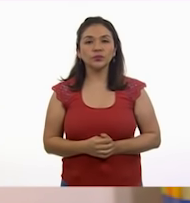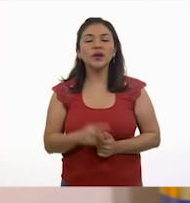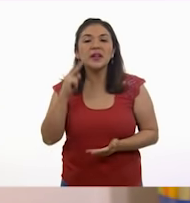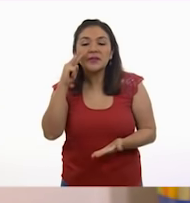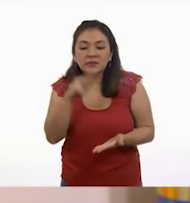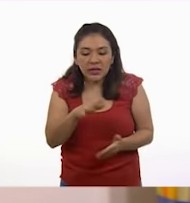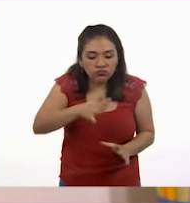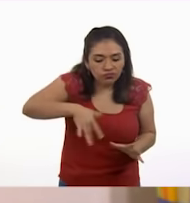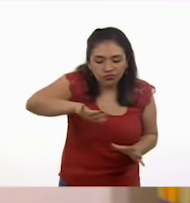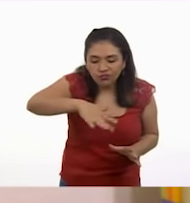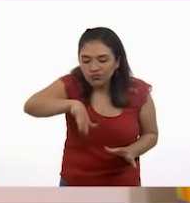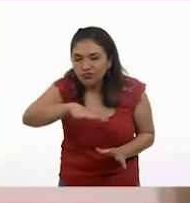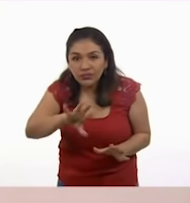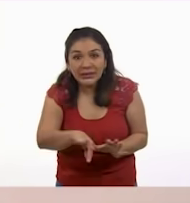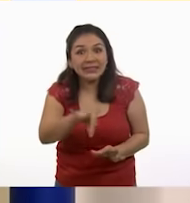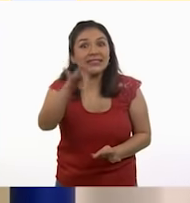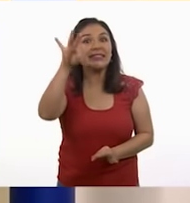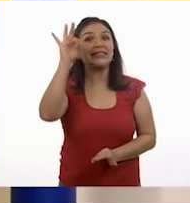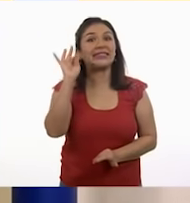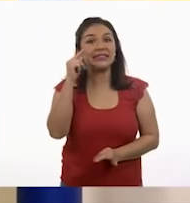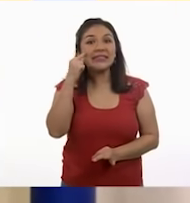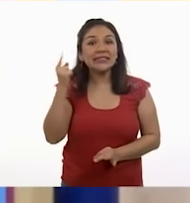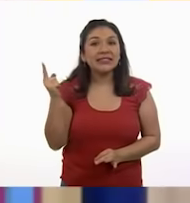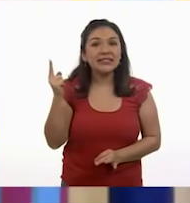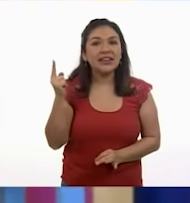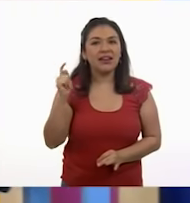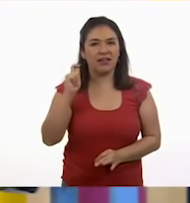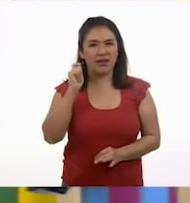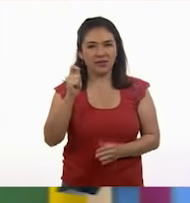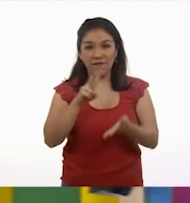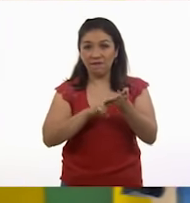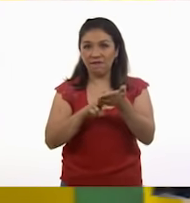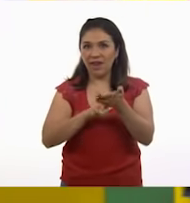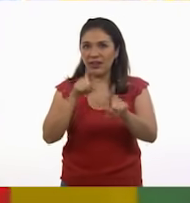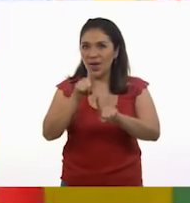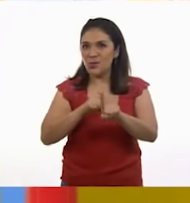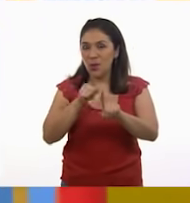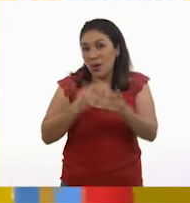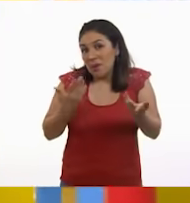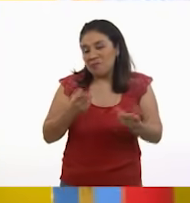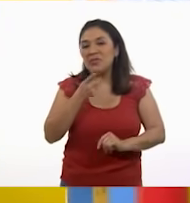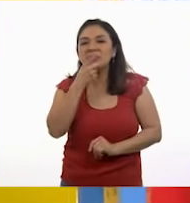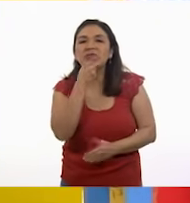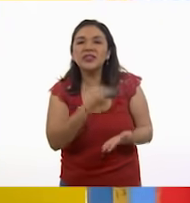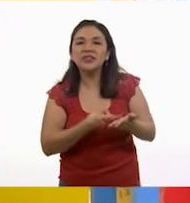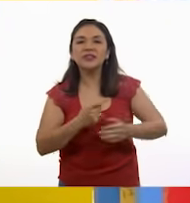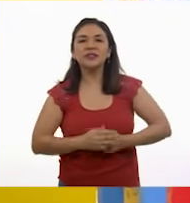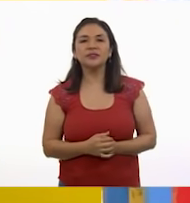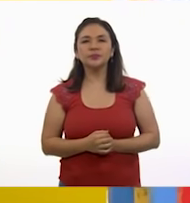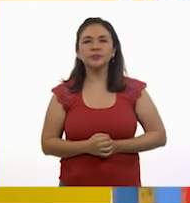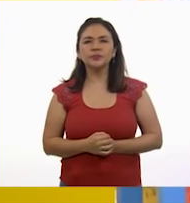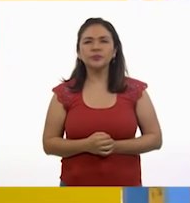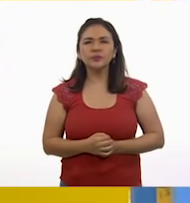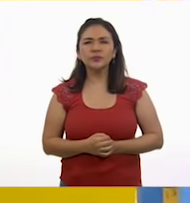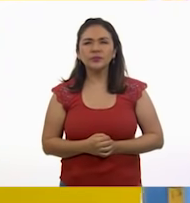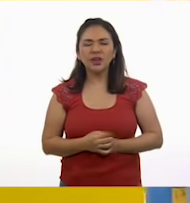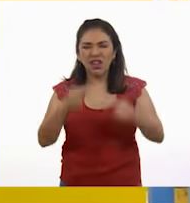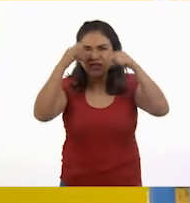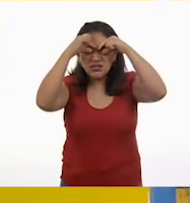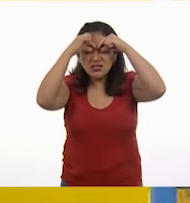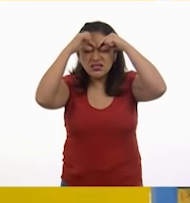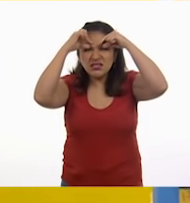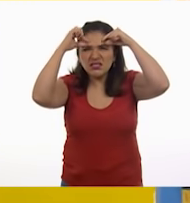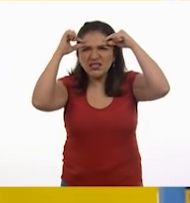a d tenemos una hoja verde que dice dejas